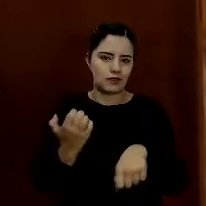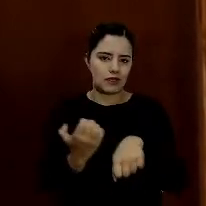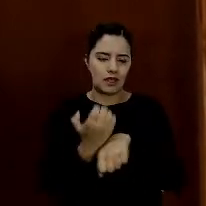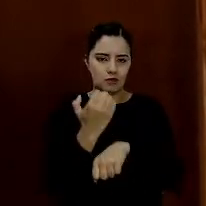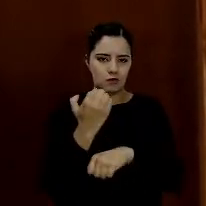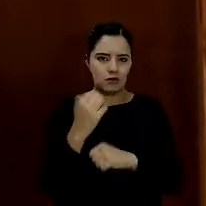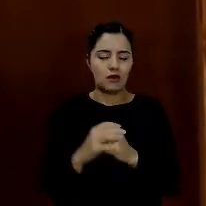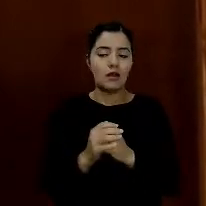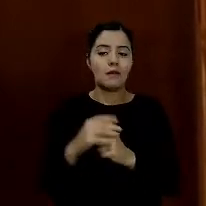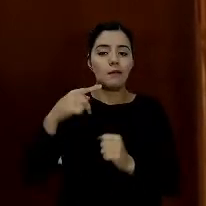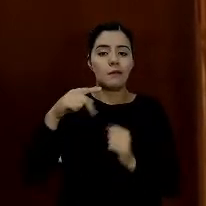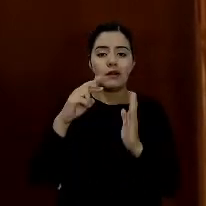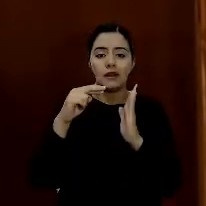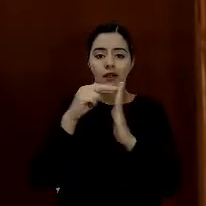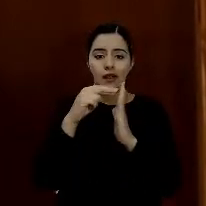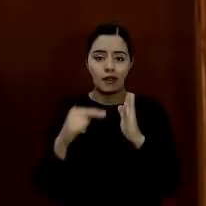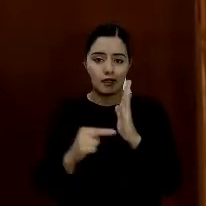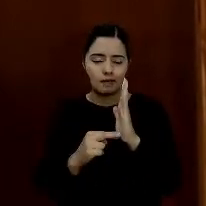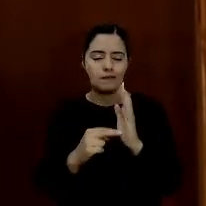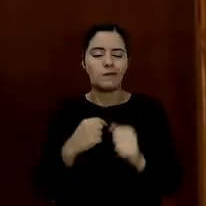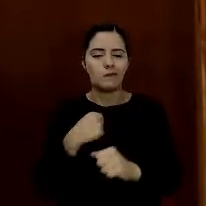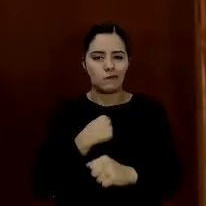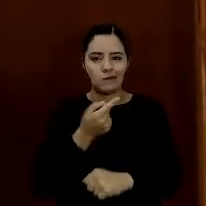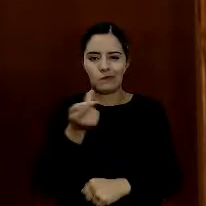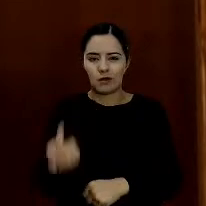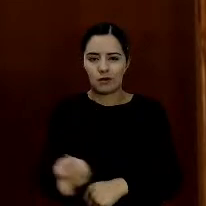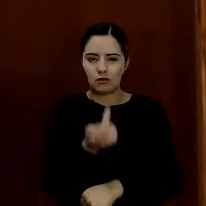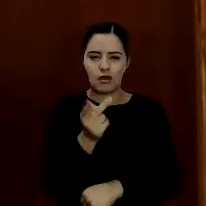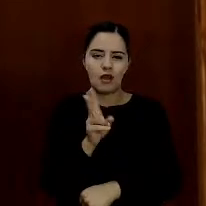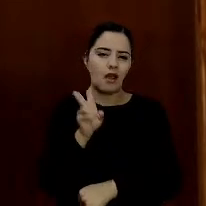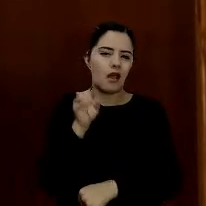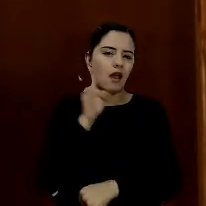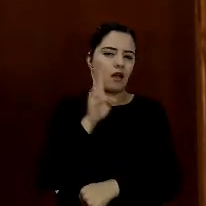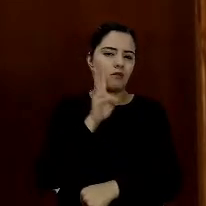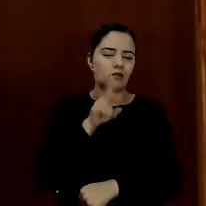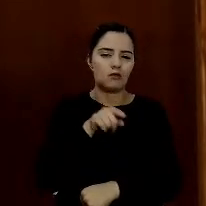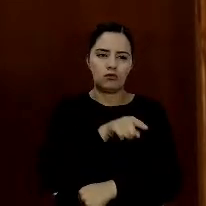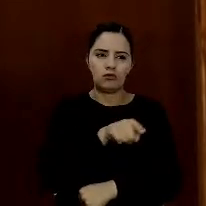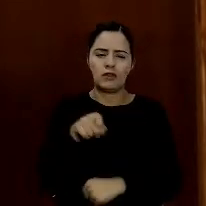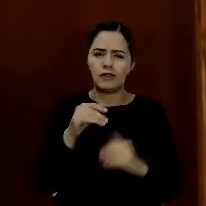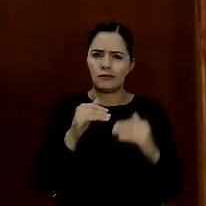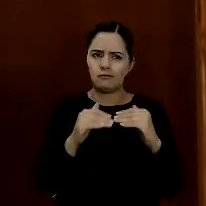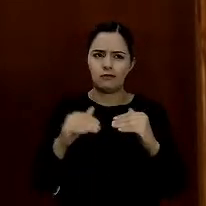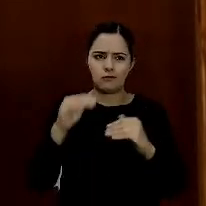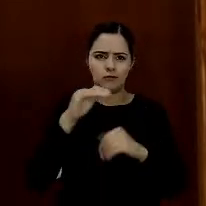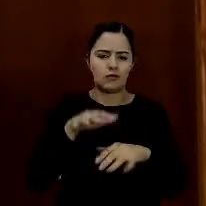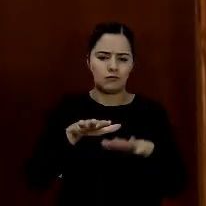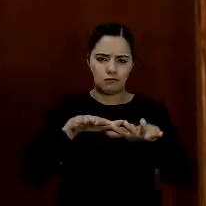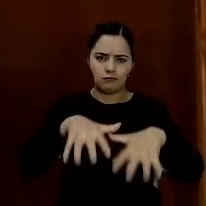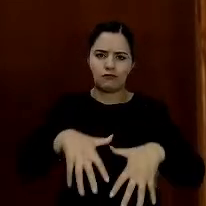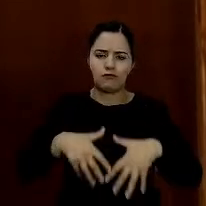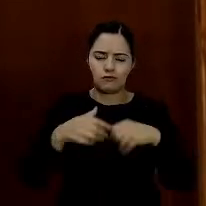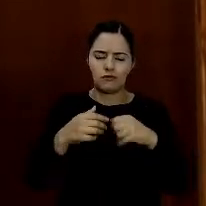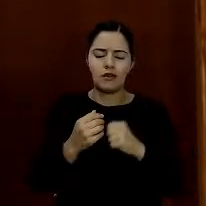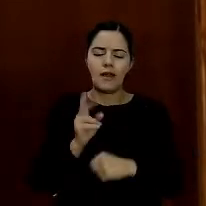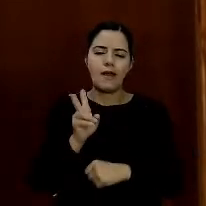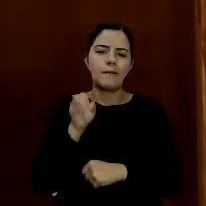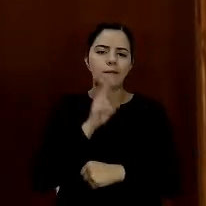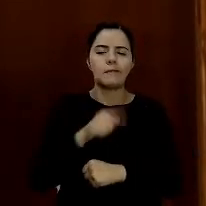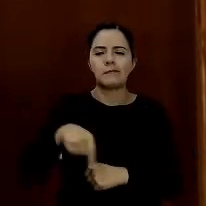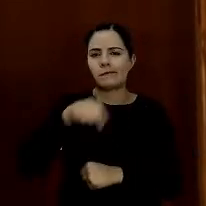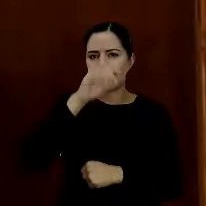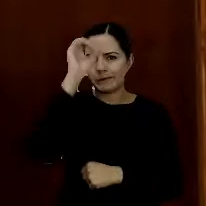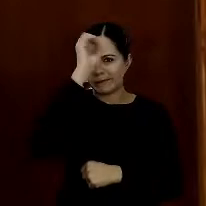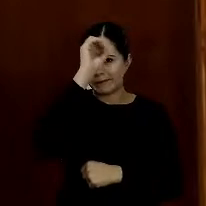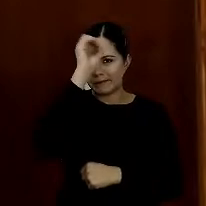reglamento, someto a la consideración de esta honorable legislatura la iniciativa